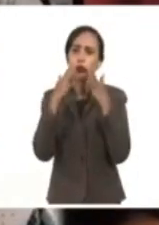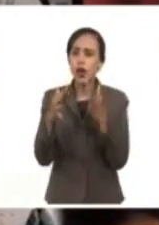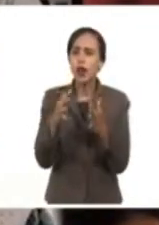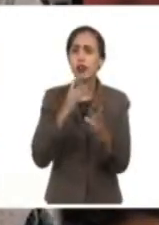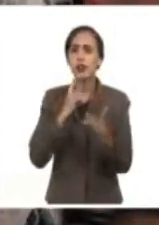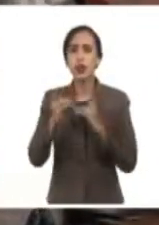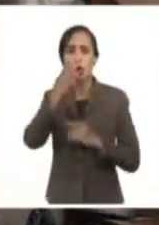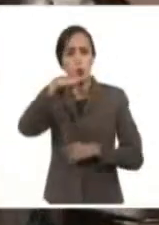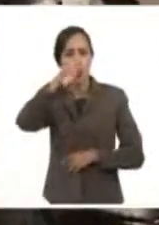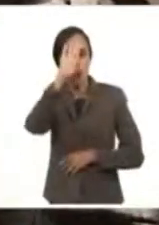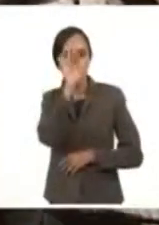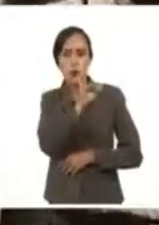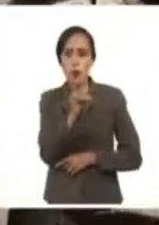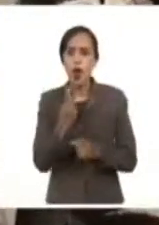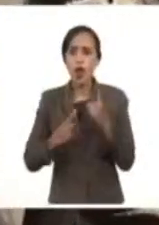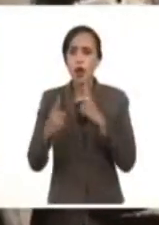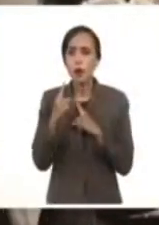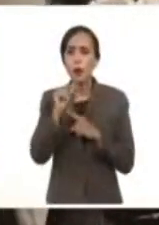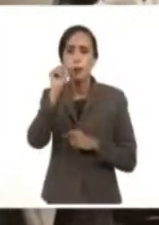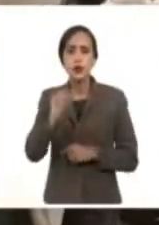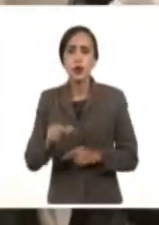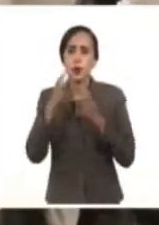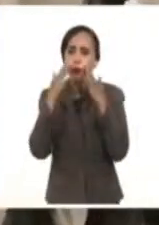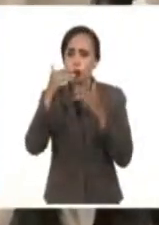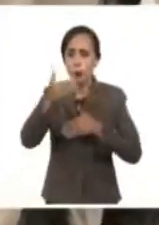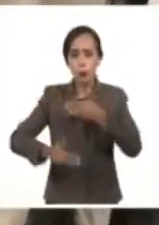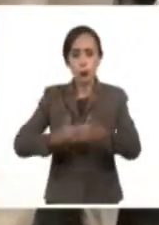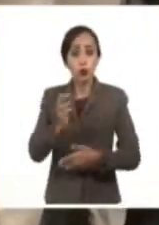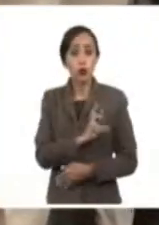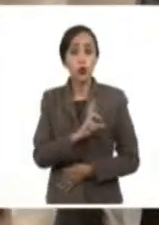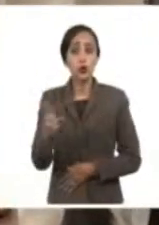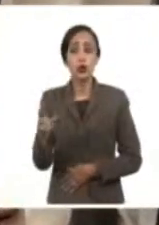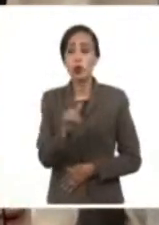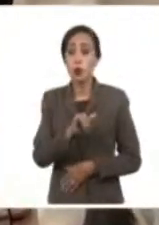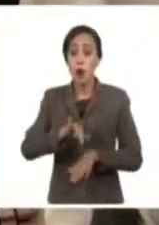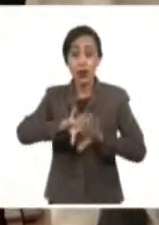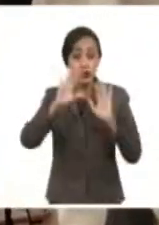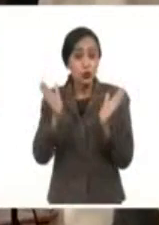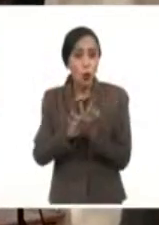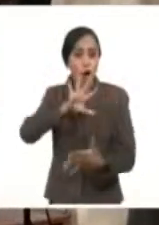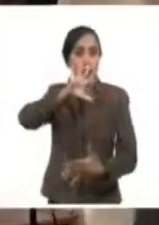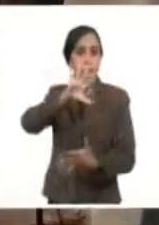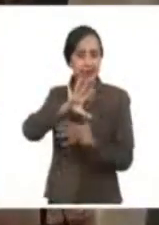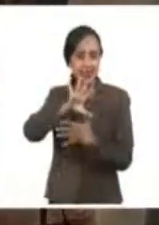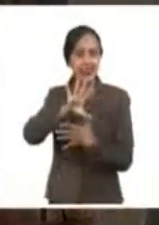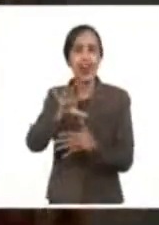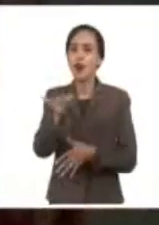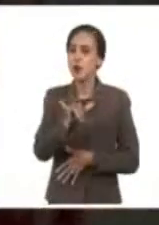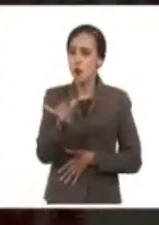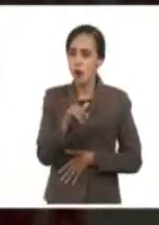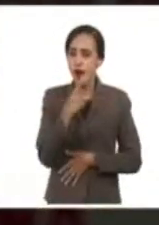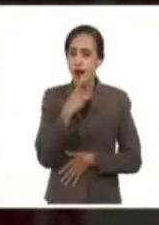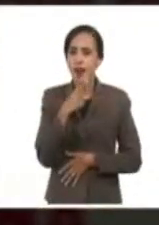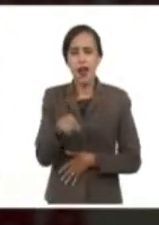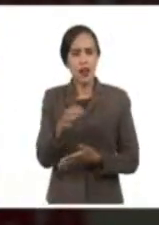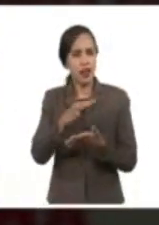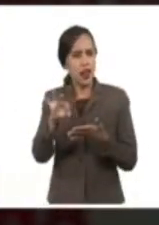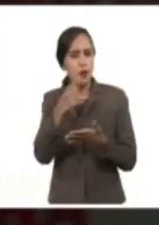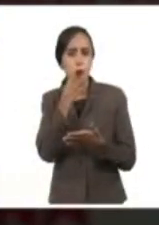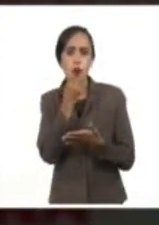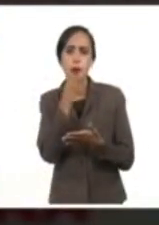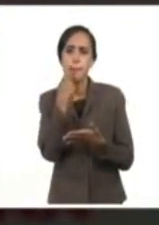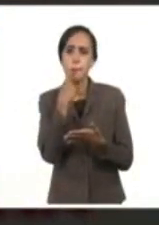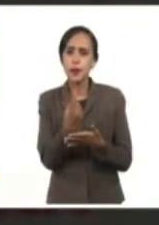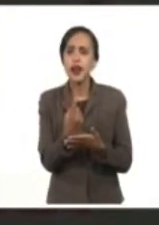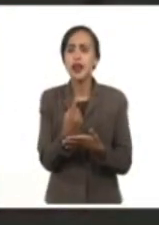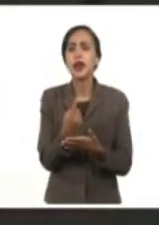diálogo con algunas figuras emblemáticas de un proceso revolucionario que marcó a todo el continente. En sus páginas encontramos reflexiones de figuras como